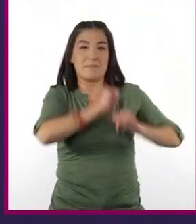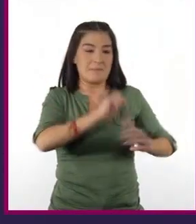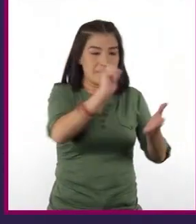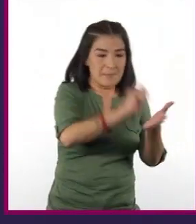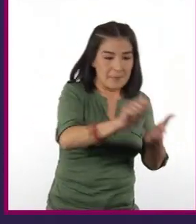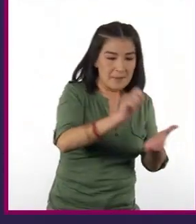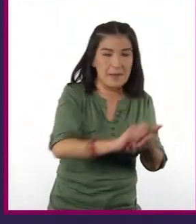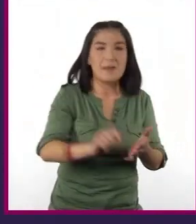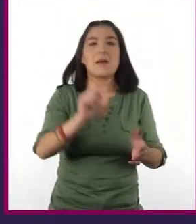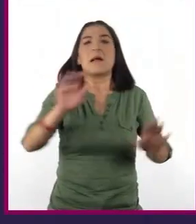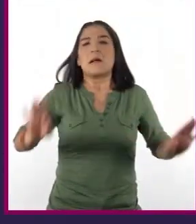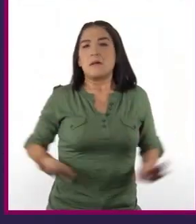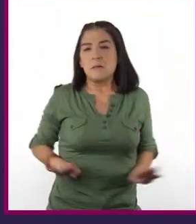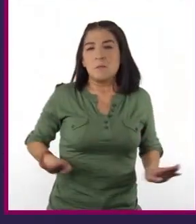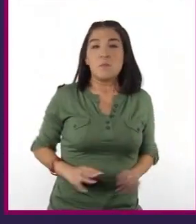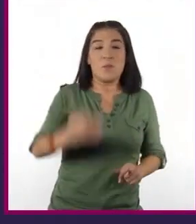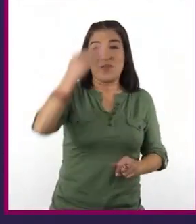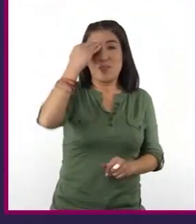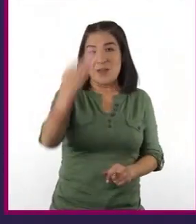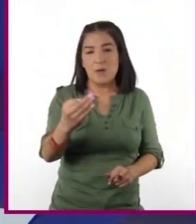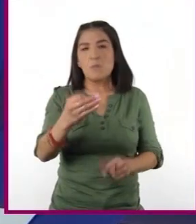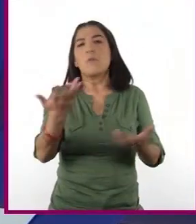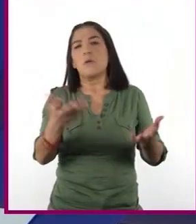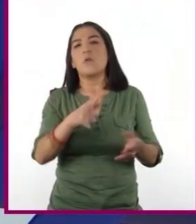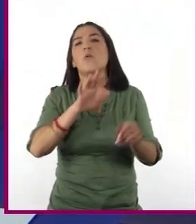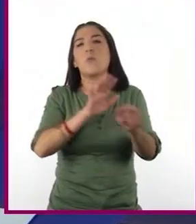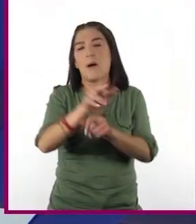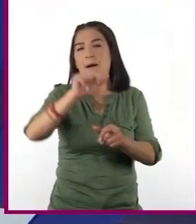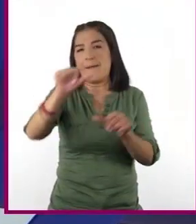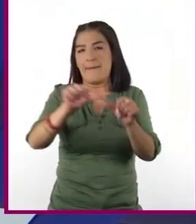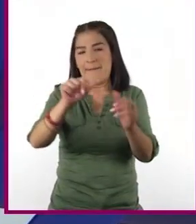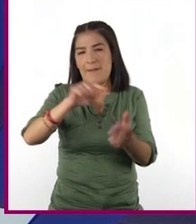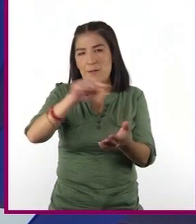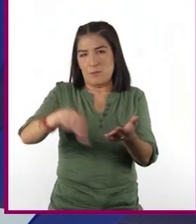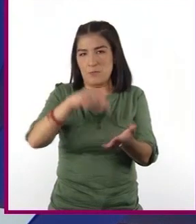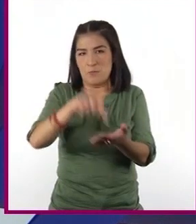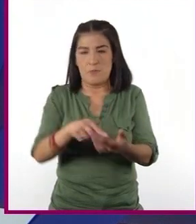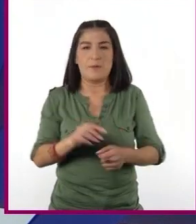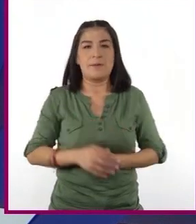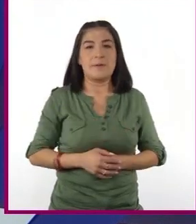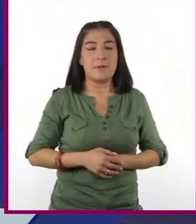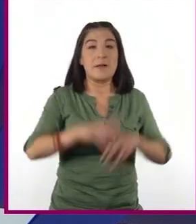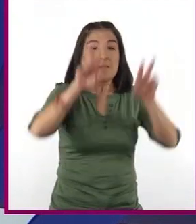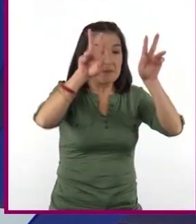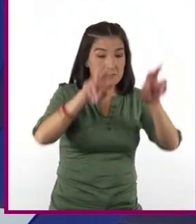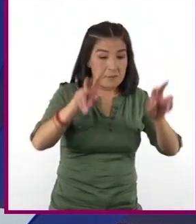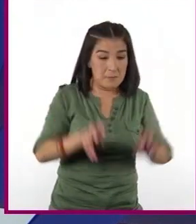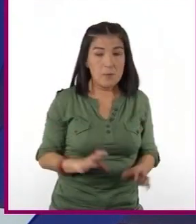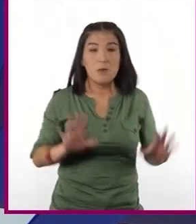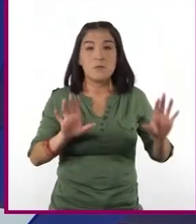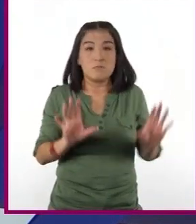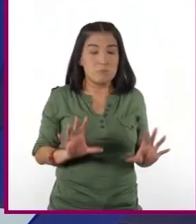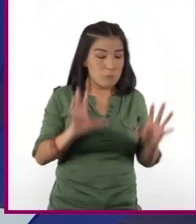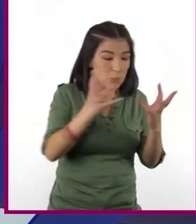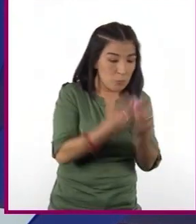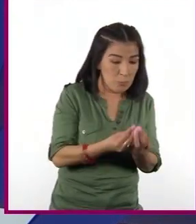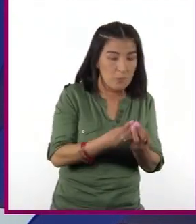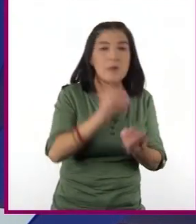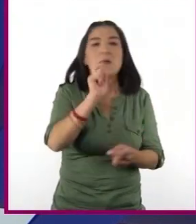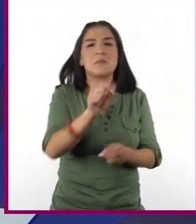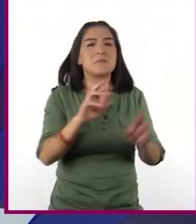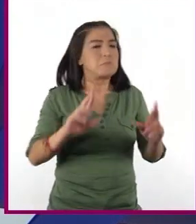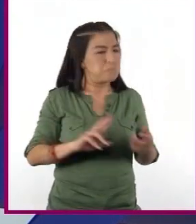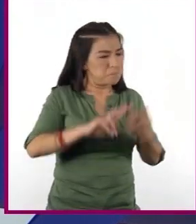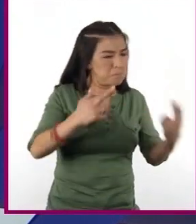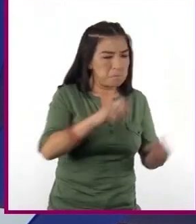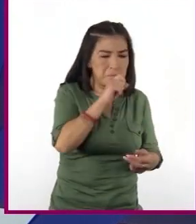características, época o área. El contenido y temas recopilados pueden guardar relación entre sí.